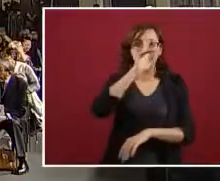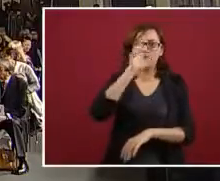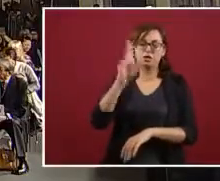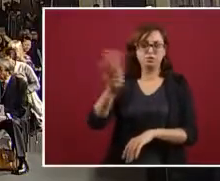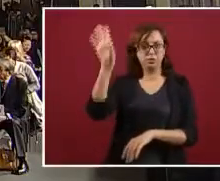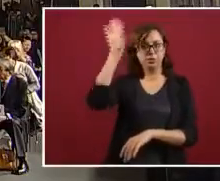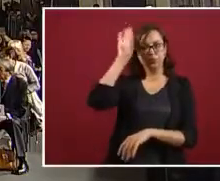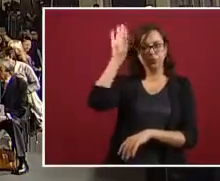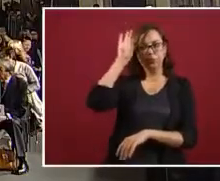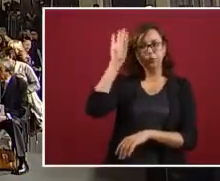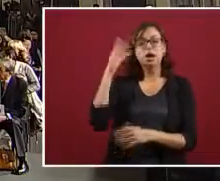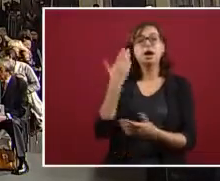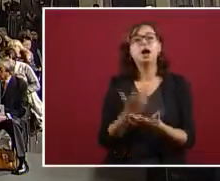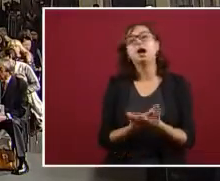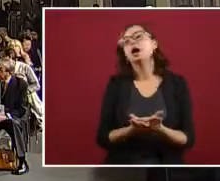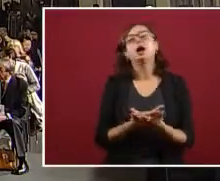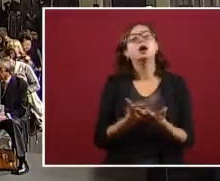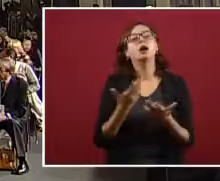Ahora